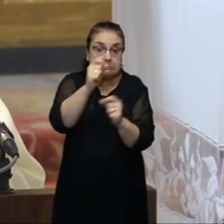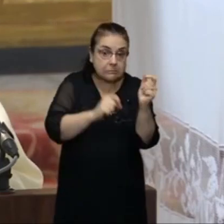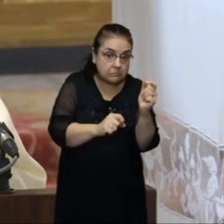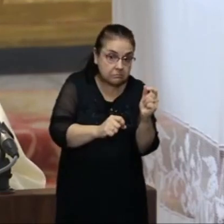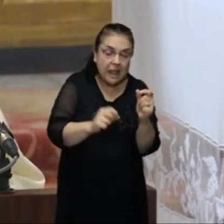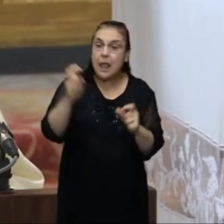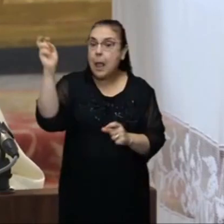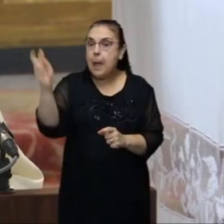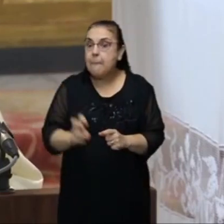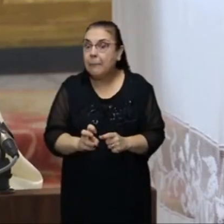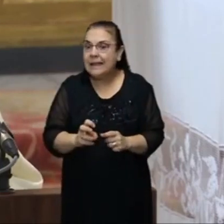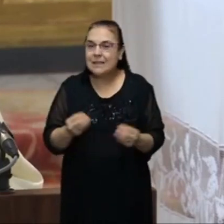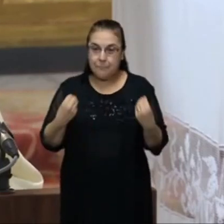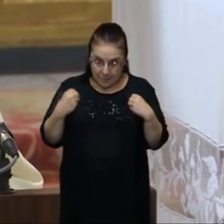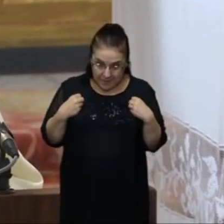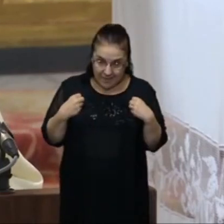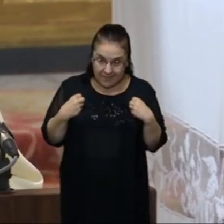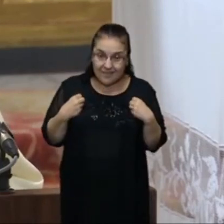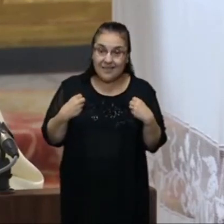¿Vienes a vivir a Dios?